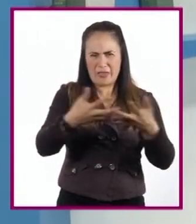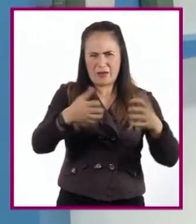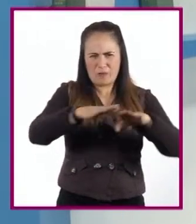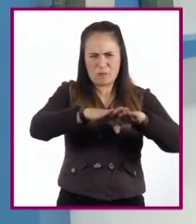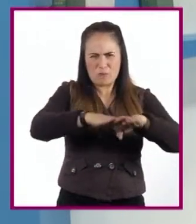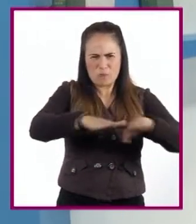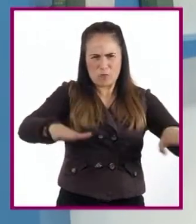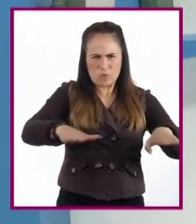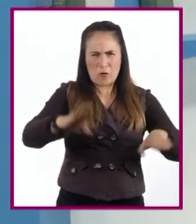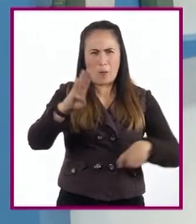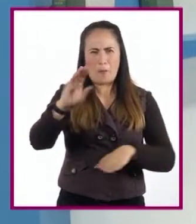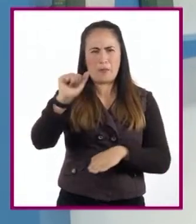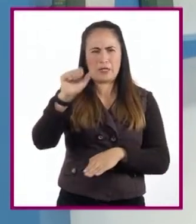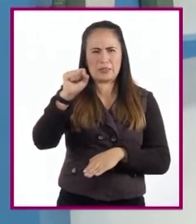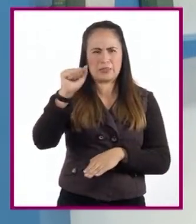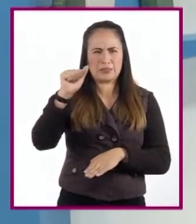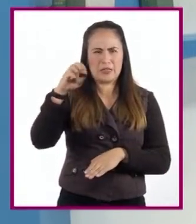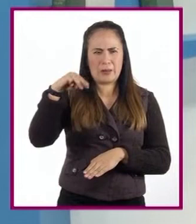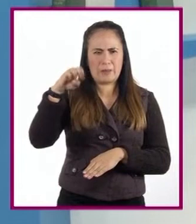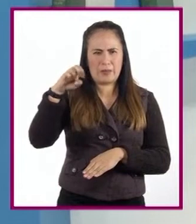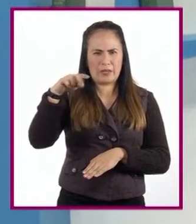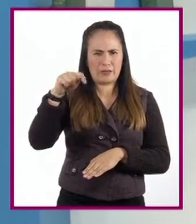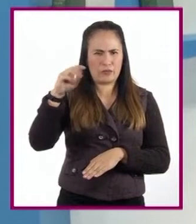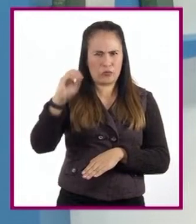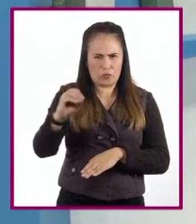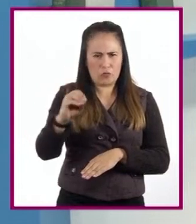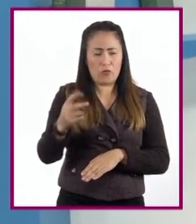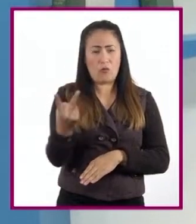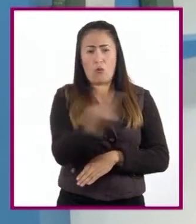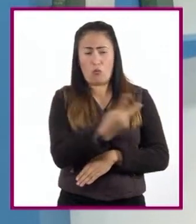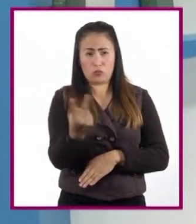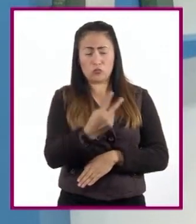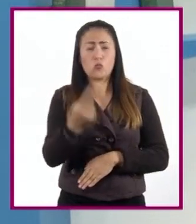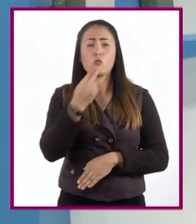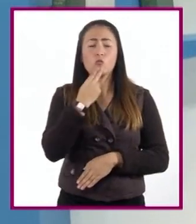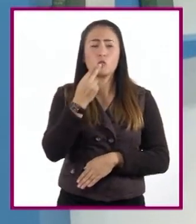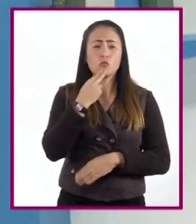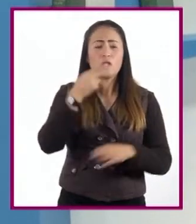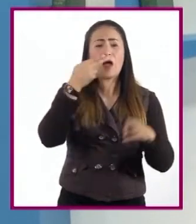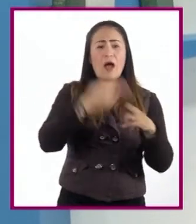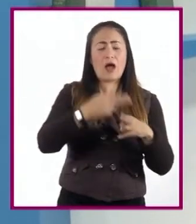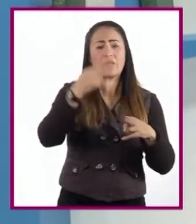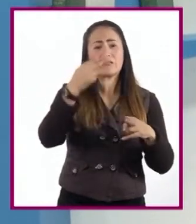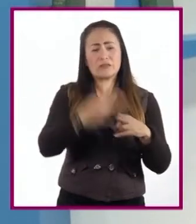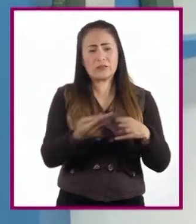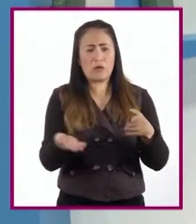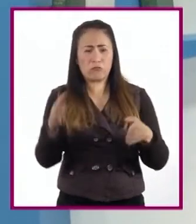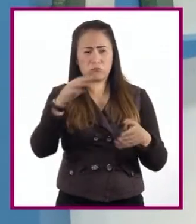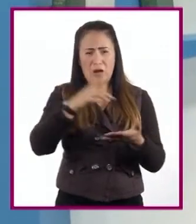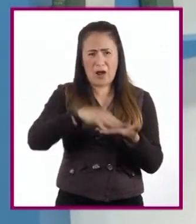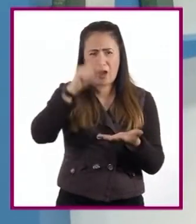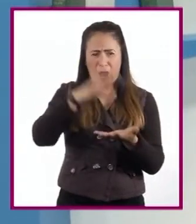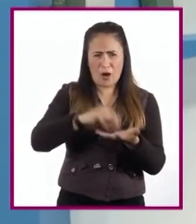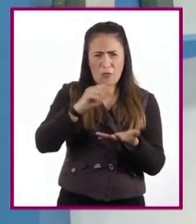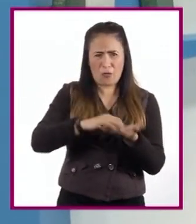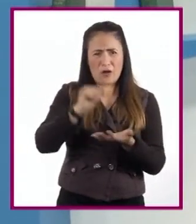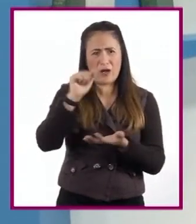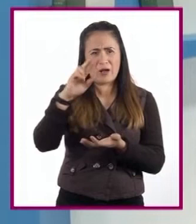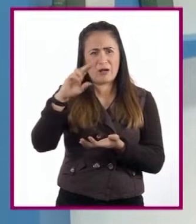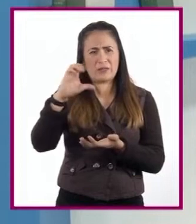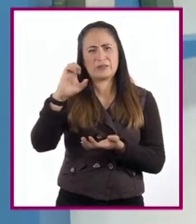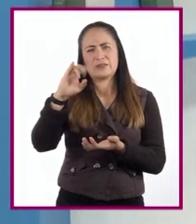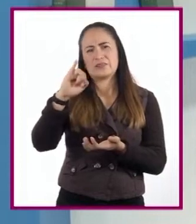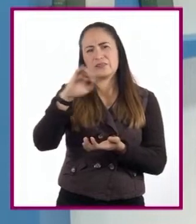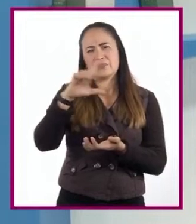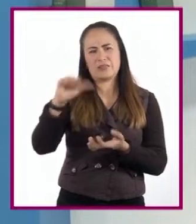es el Gran Basamento, y ambos estuvieron en uso hasta que fueron cubiertos con un relleno de arenas y arcillas apisonadas